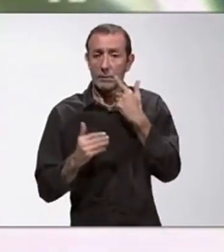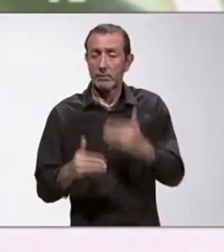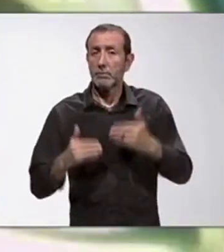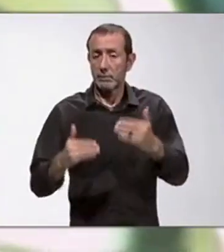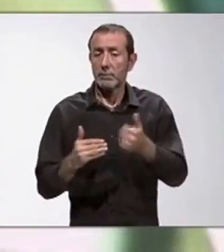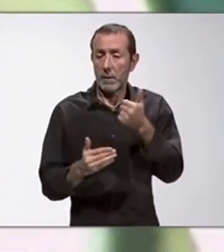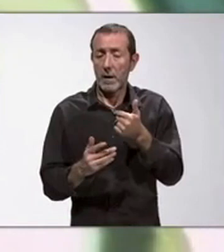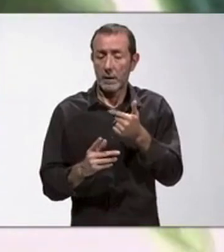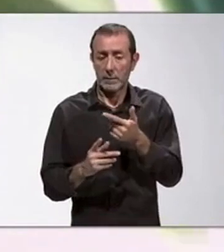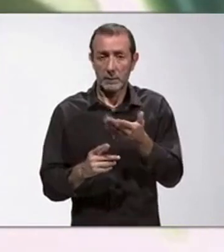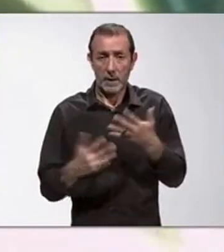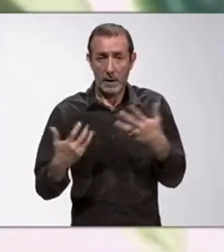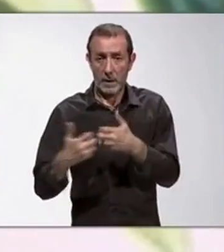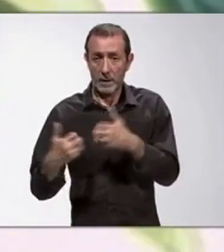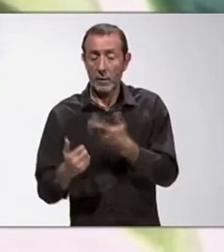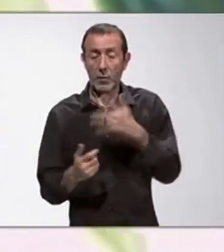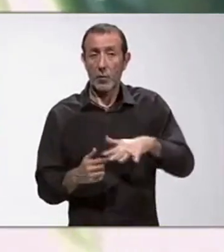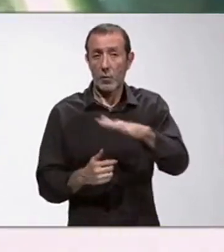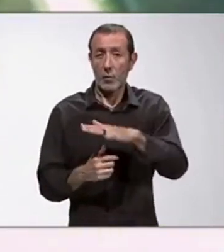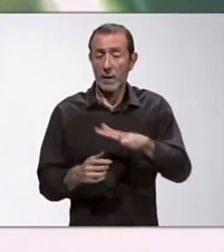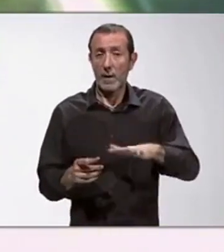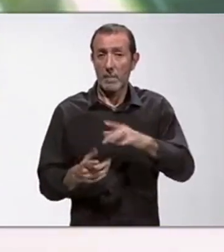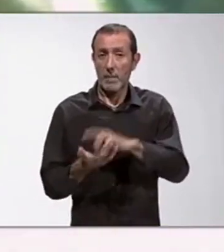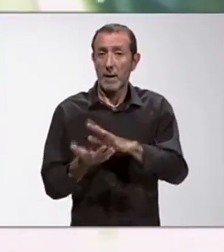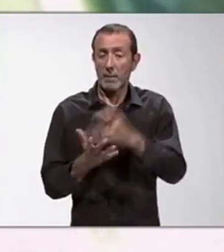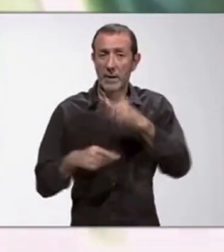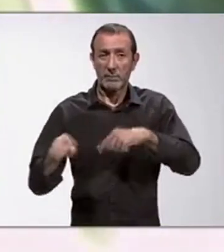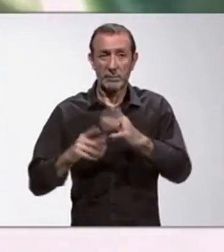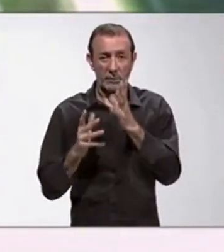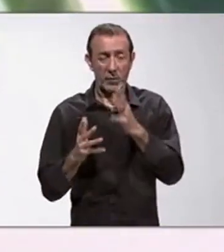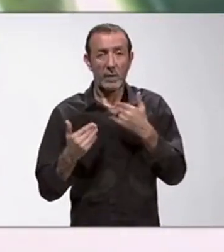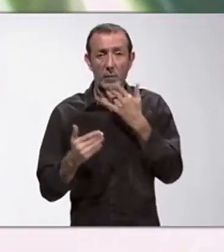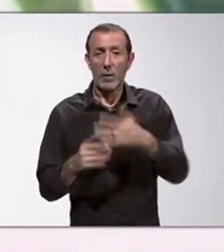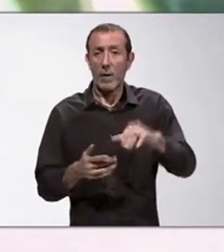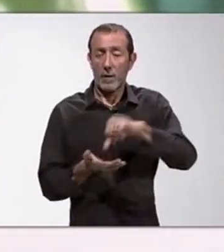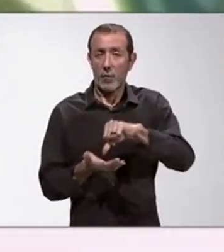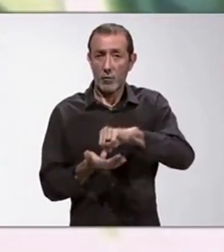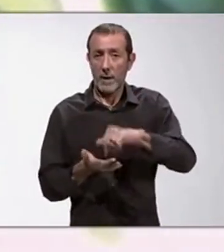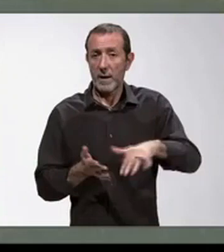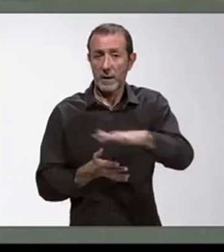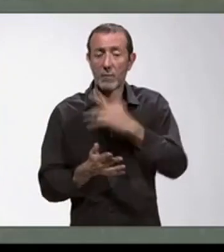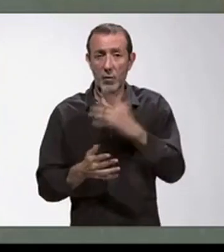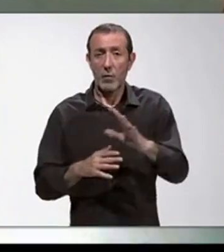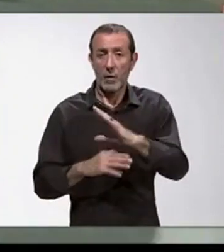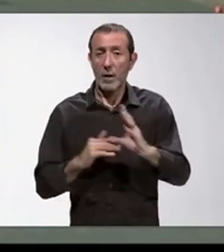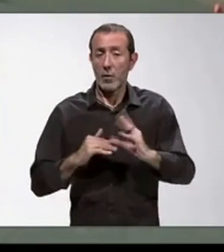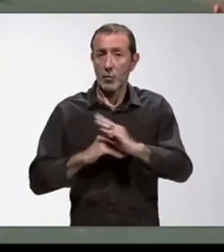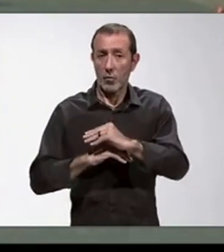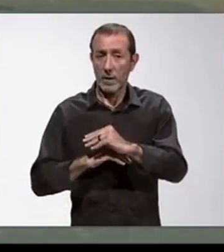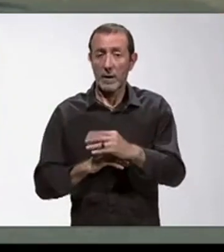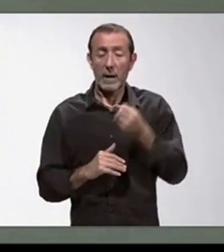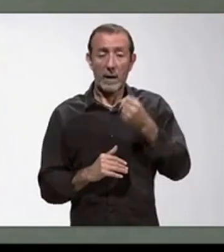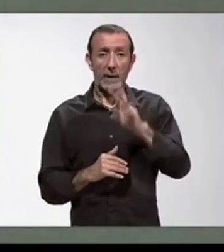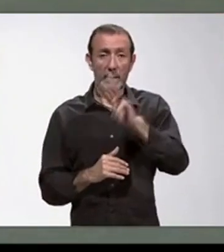más protagonismo. En cuanto a los puntos negros de la provincia, destacan las vías secundarias interurbanas, como es el caso de Coín, en la